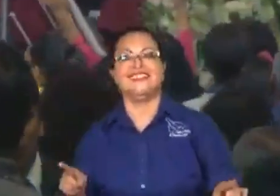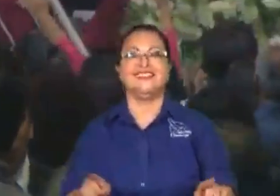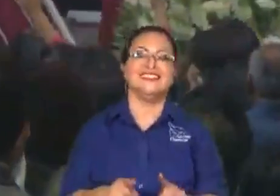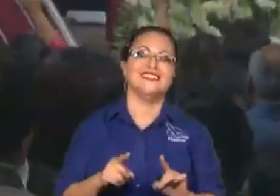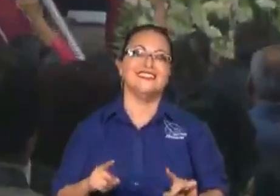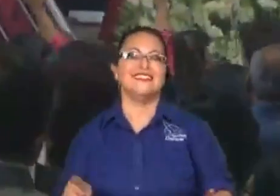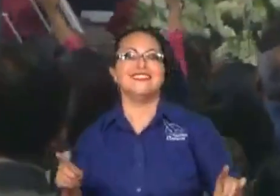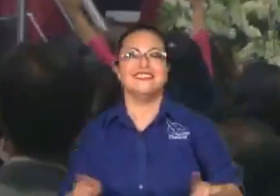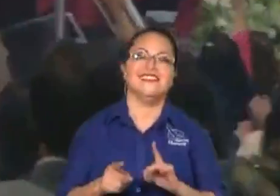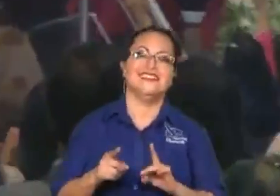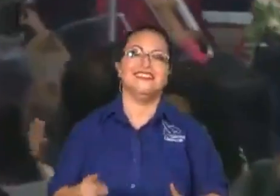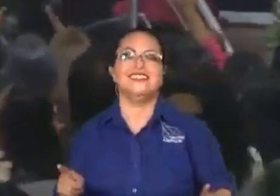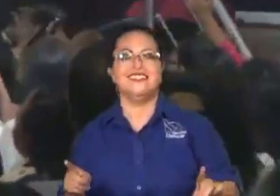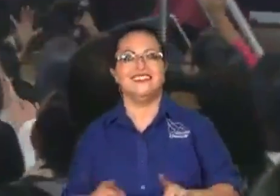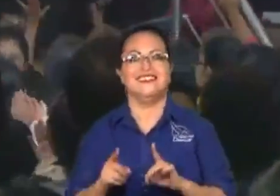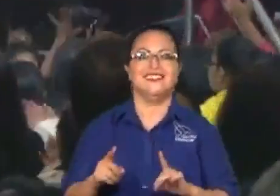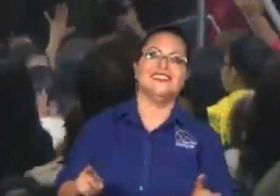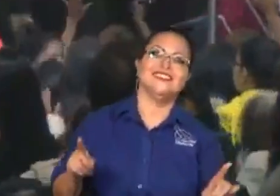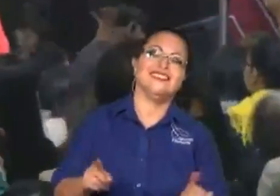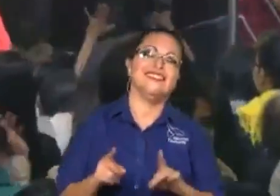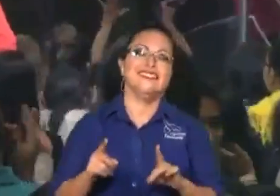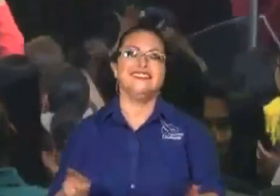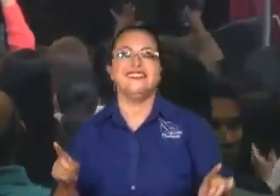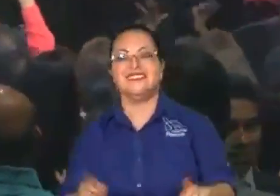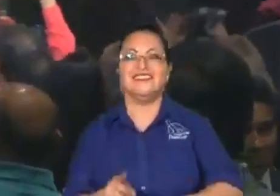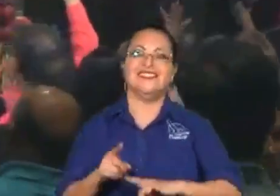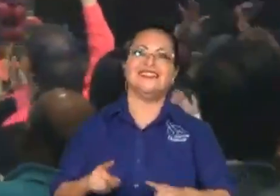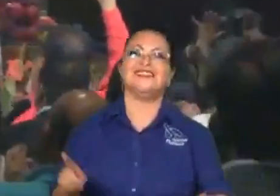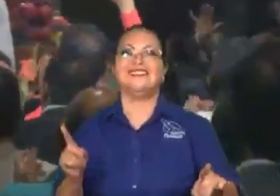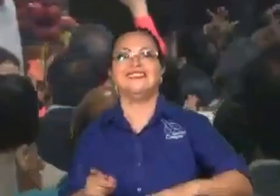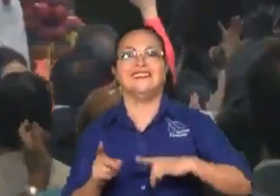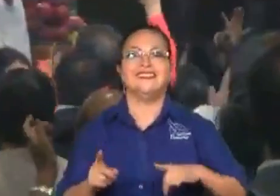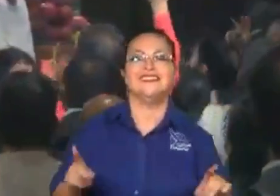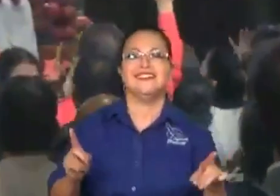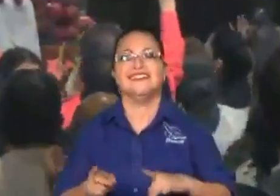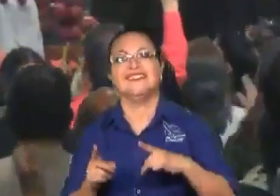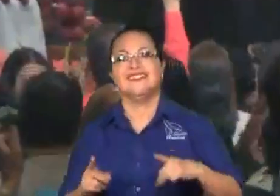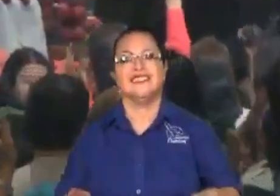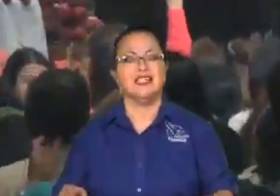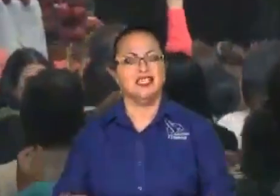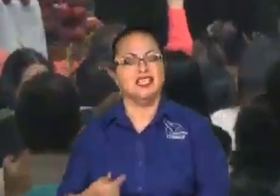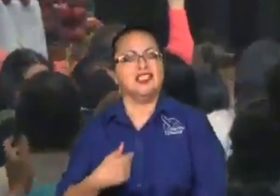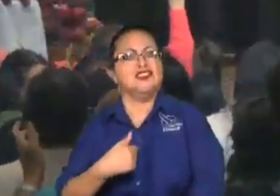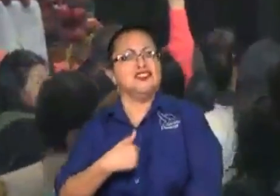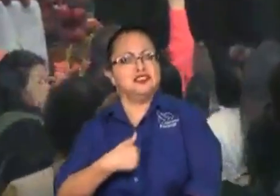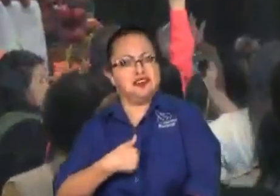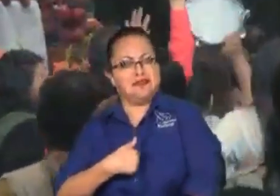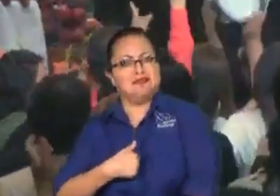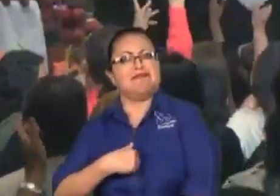Señor. Hay gozo y alegría en este lugar. La tengo.